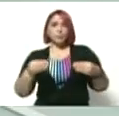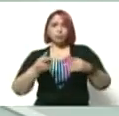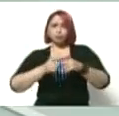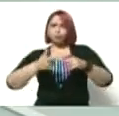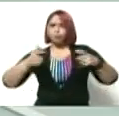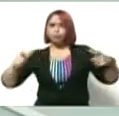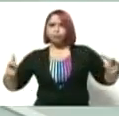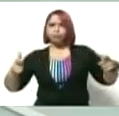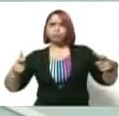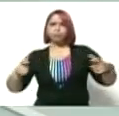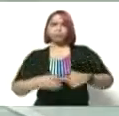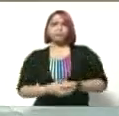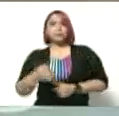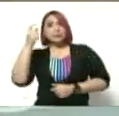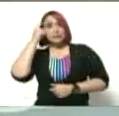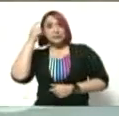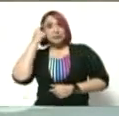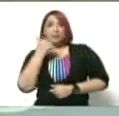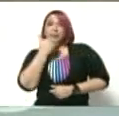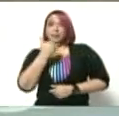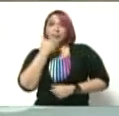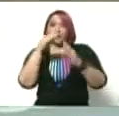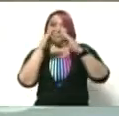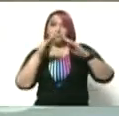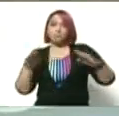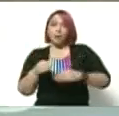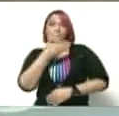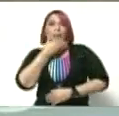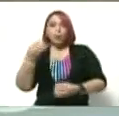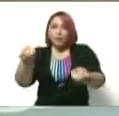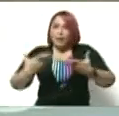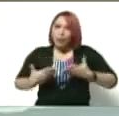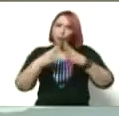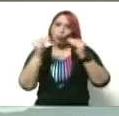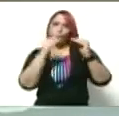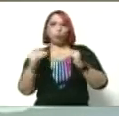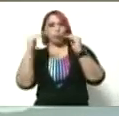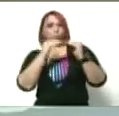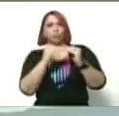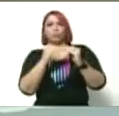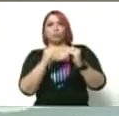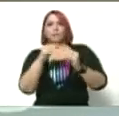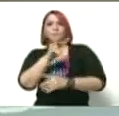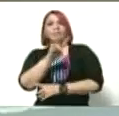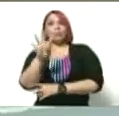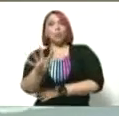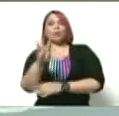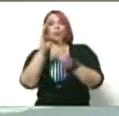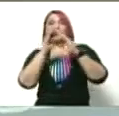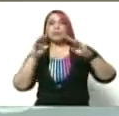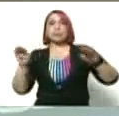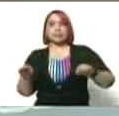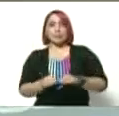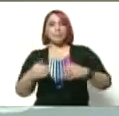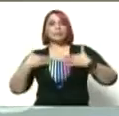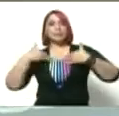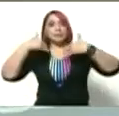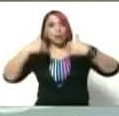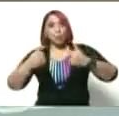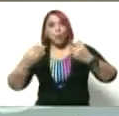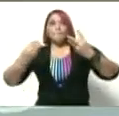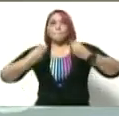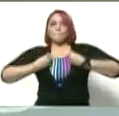por las fechas decembrinas bueno el mejor regalo que nos vamos a dar todos este 24 de diciembre en la salud y la